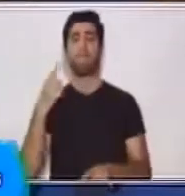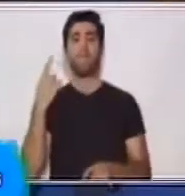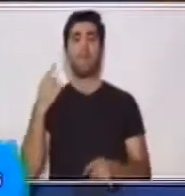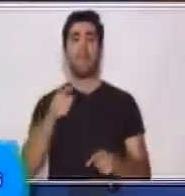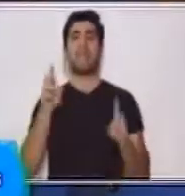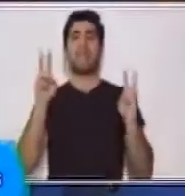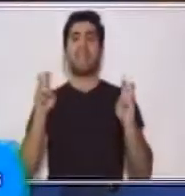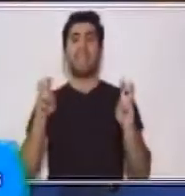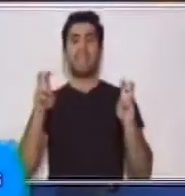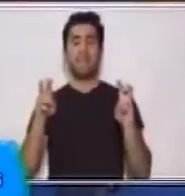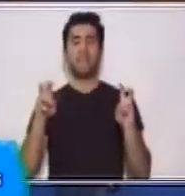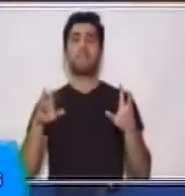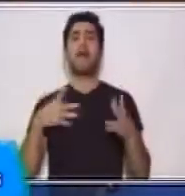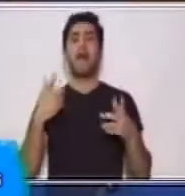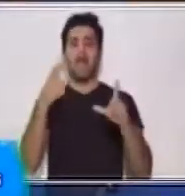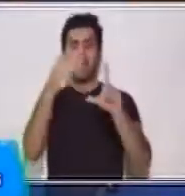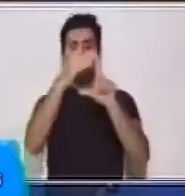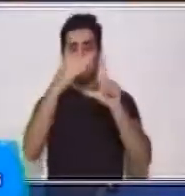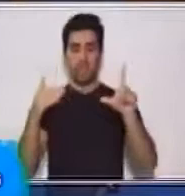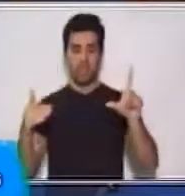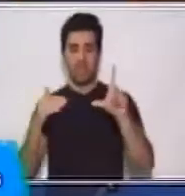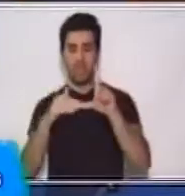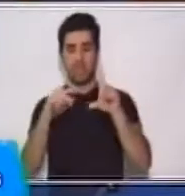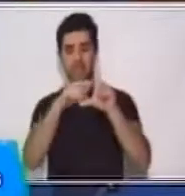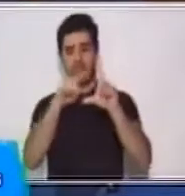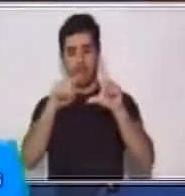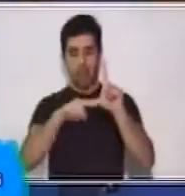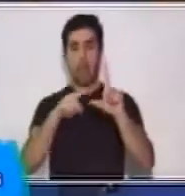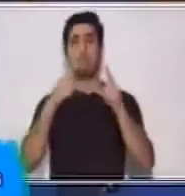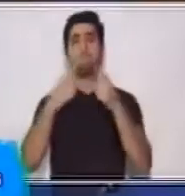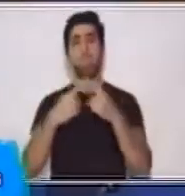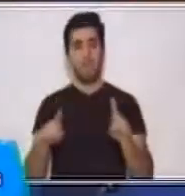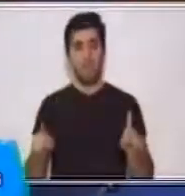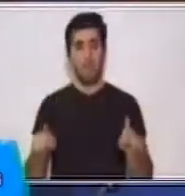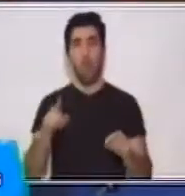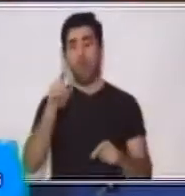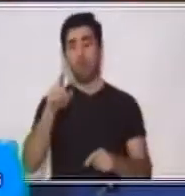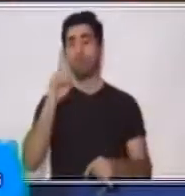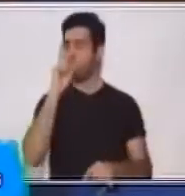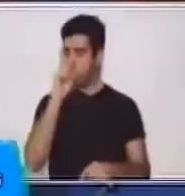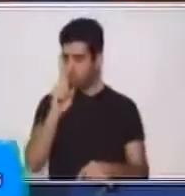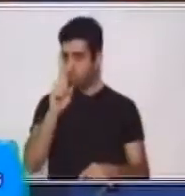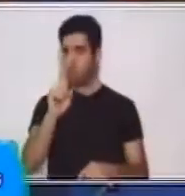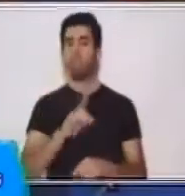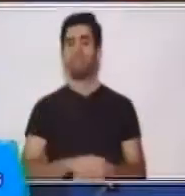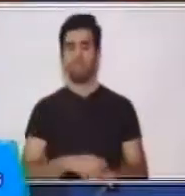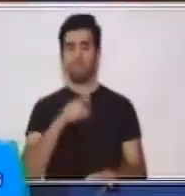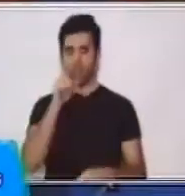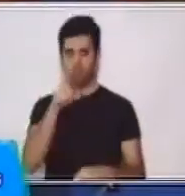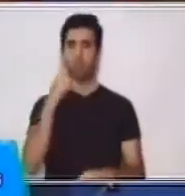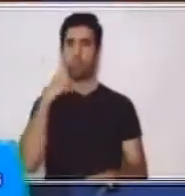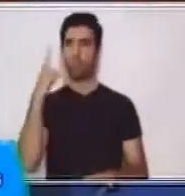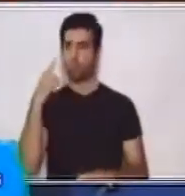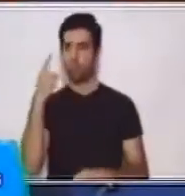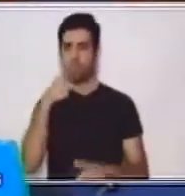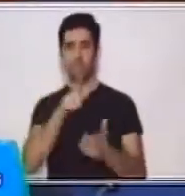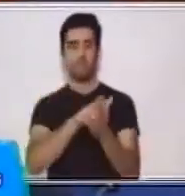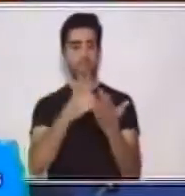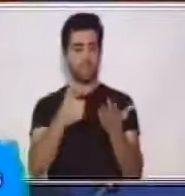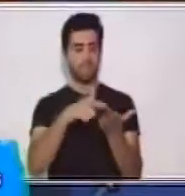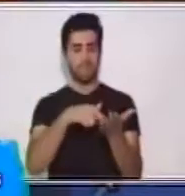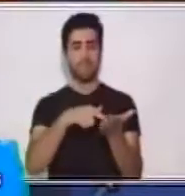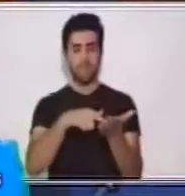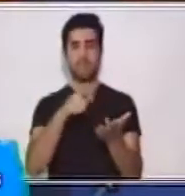razones trigonométricas de un triángulo rectángulo, pero uno, ¿ok? Busque el